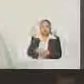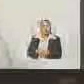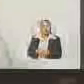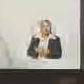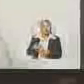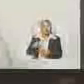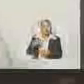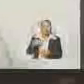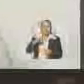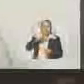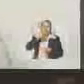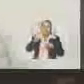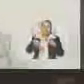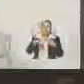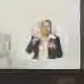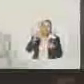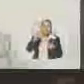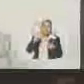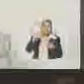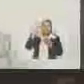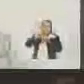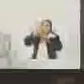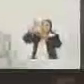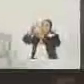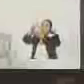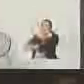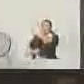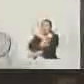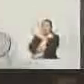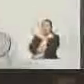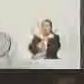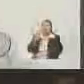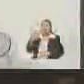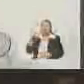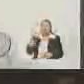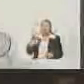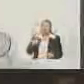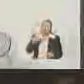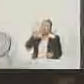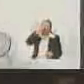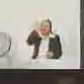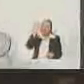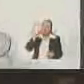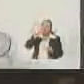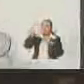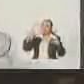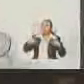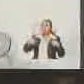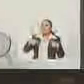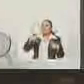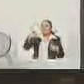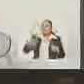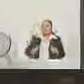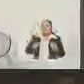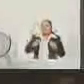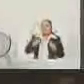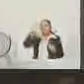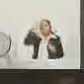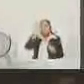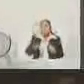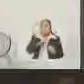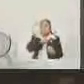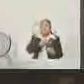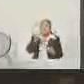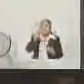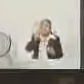nuestras vueltas en toda la delegación, los vecinos son los que viven diario a diario los baches, los problemas, y son los que nos pueden